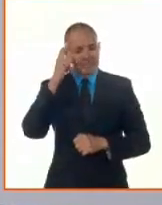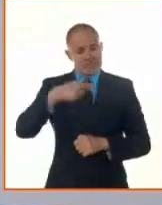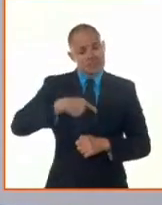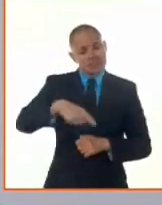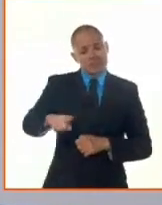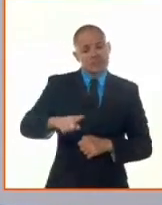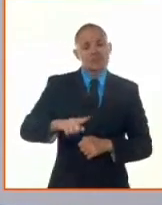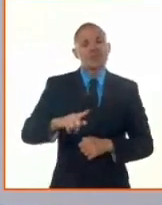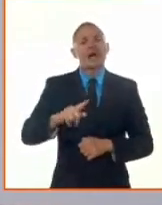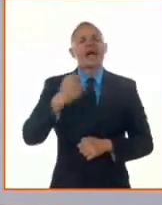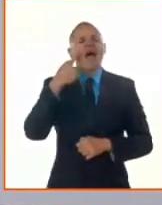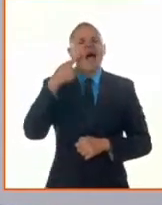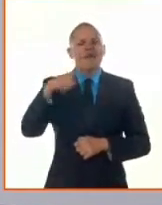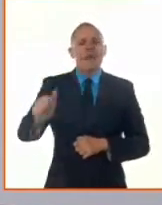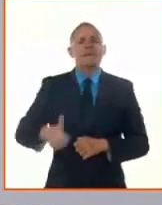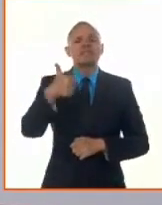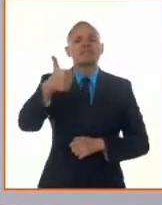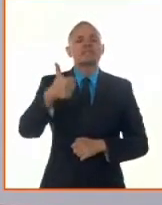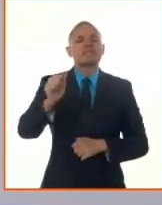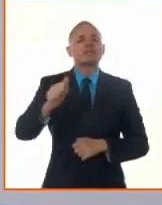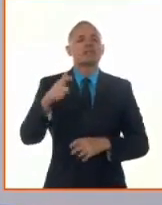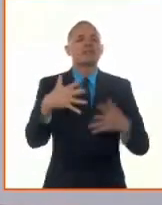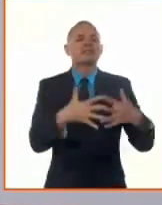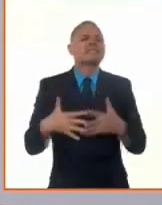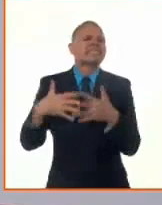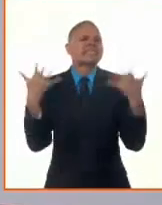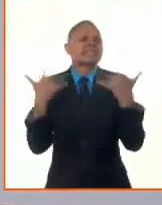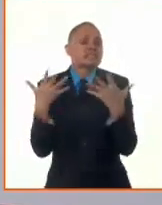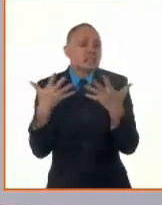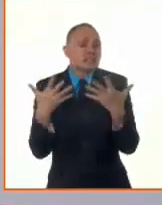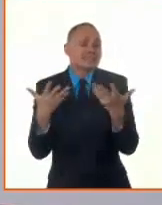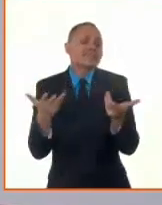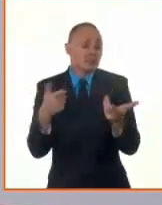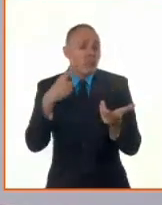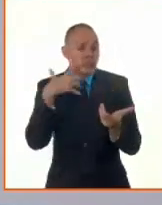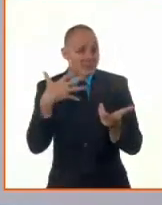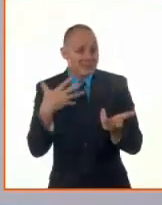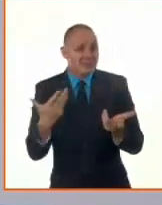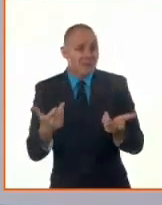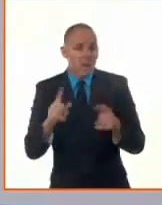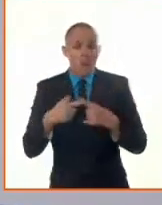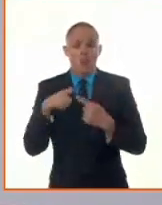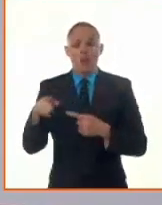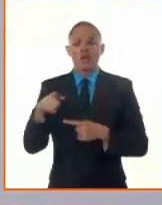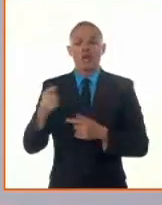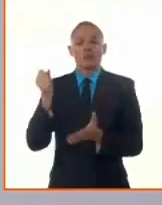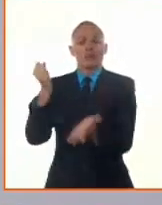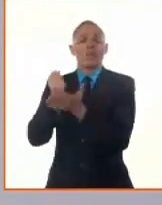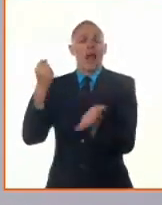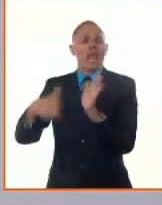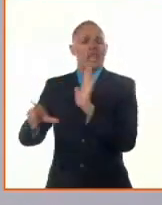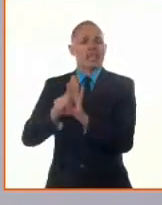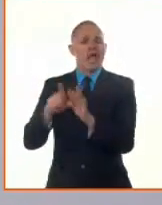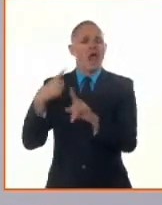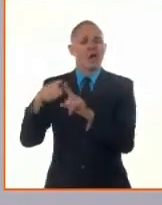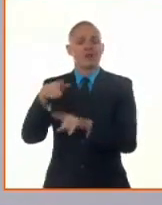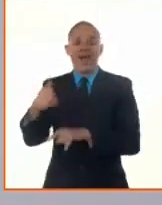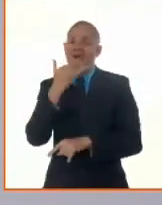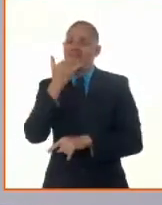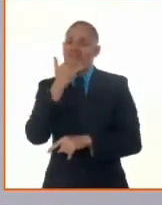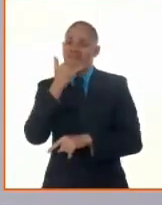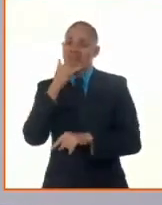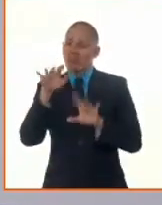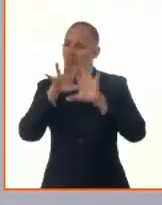decidir política que afectan a millones de personas fuera de los Estados Unidos y si usted no me cree